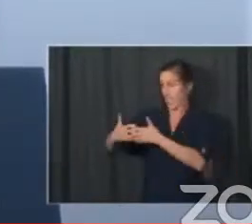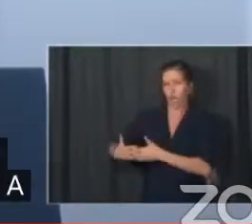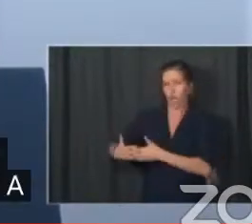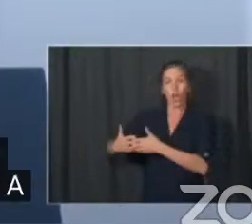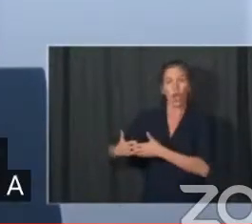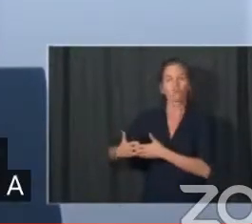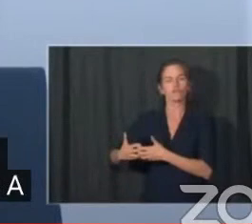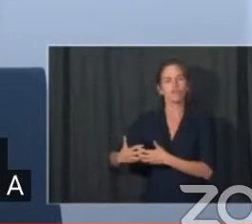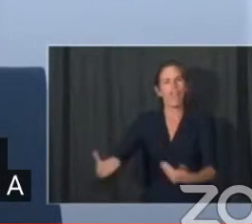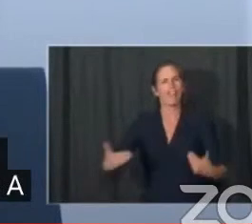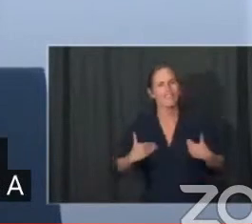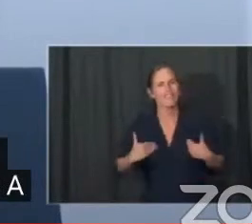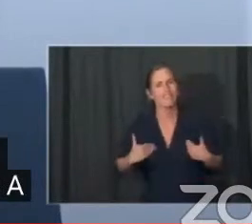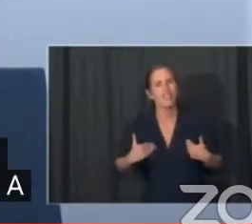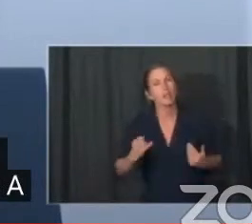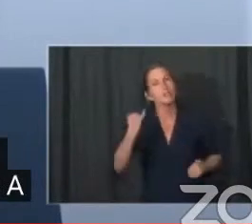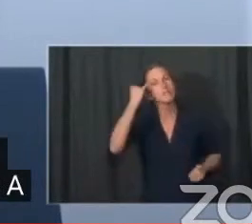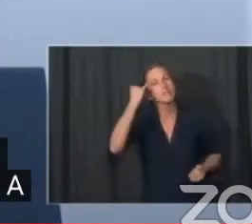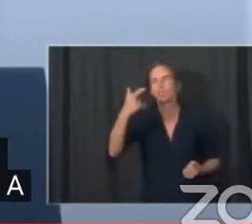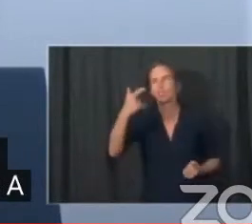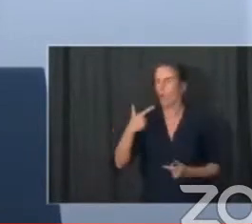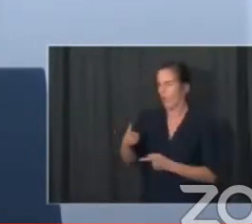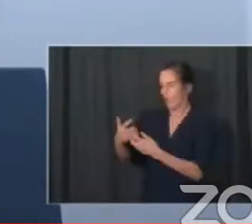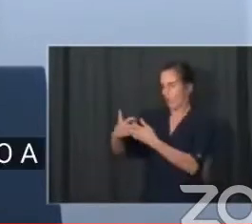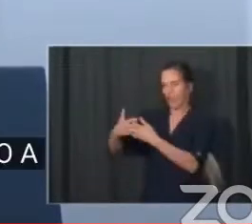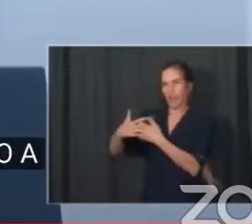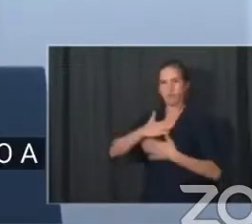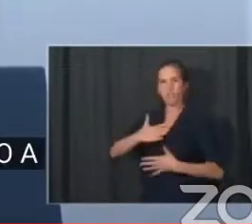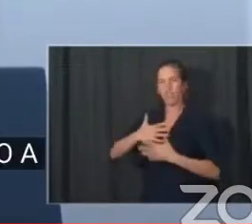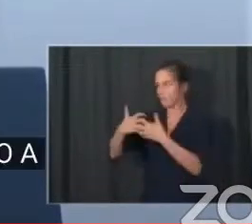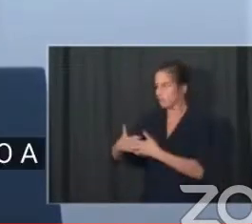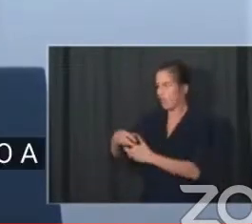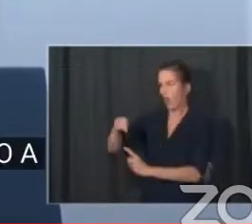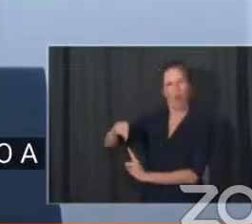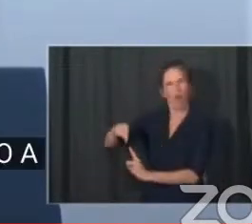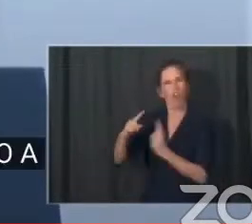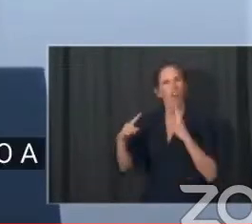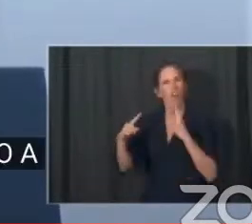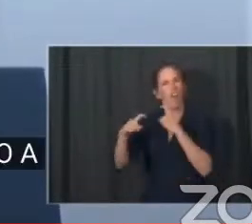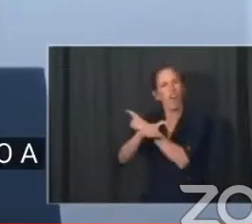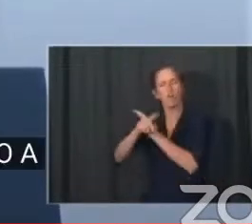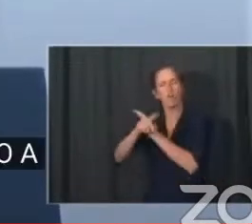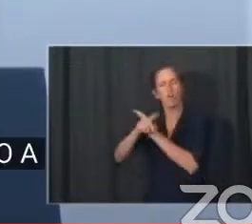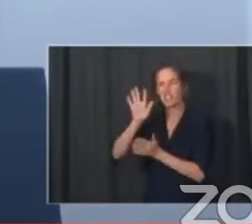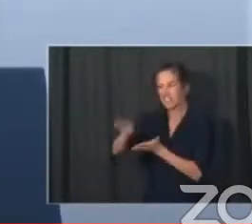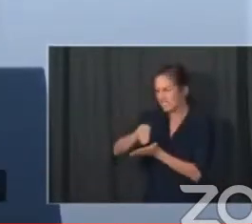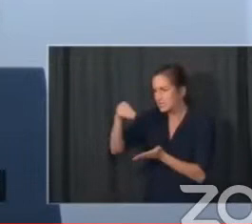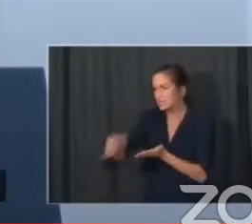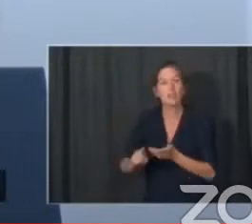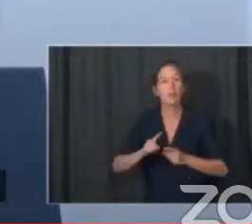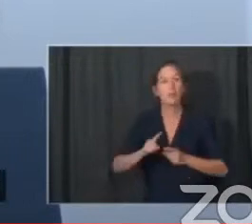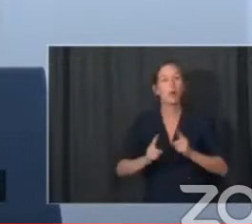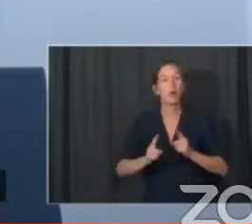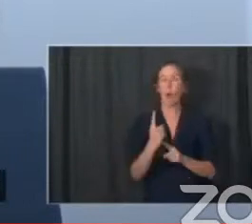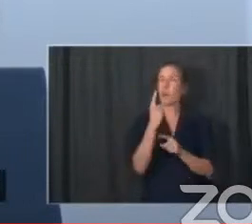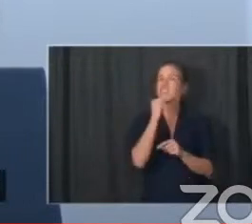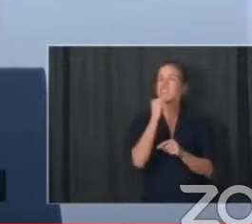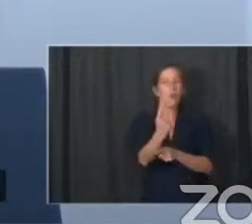ayudado, han recibido la ayuda inmediatamente, la han requerido. Ningún americano que ha necesitado un ventilador se le ha